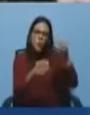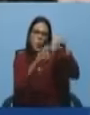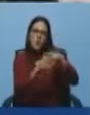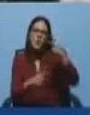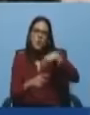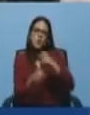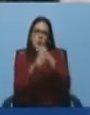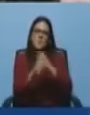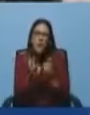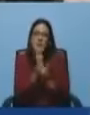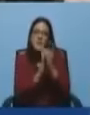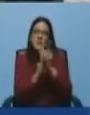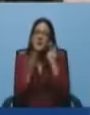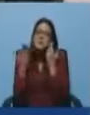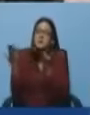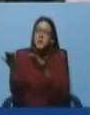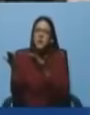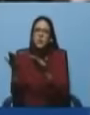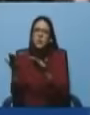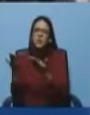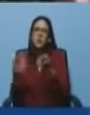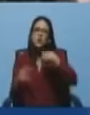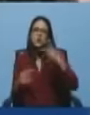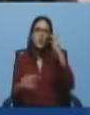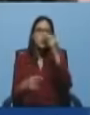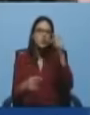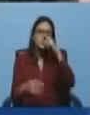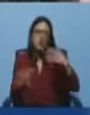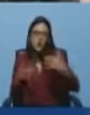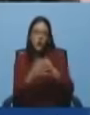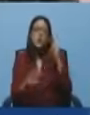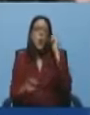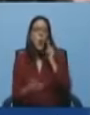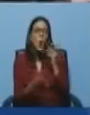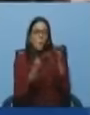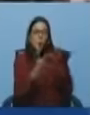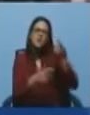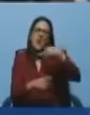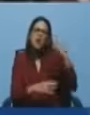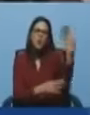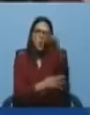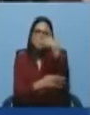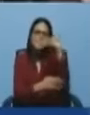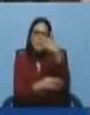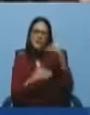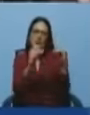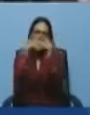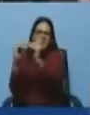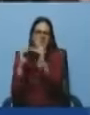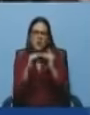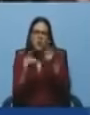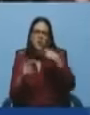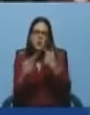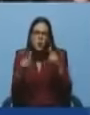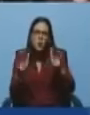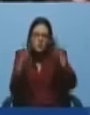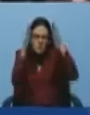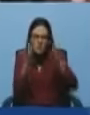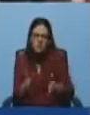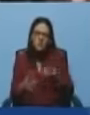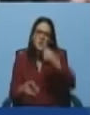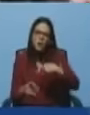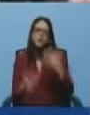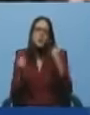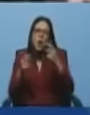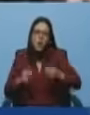al desarrollo, que desde hace 200 años con Bolívar llevamos la bandera de la igualdad y de la libertad, tengamos